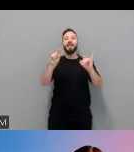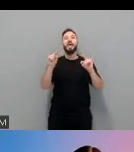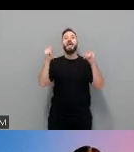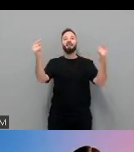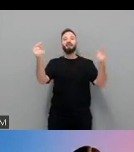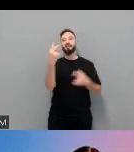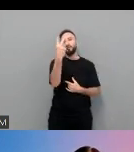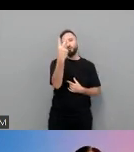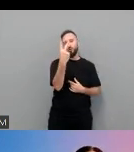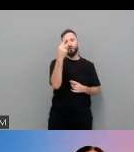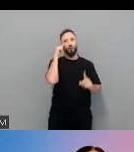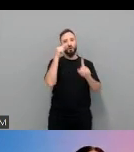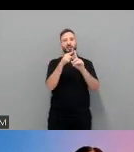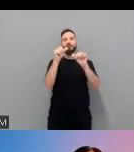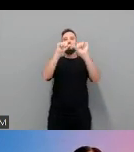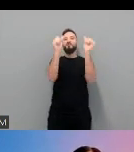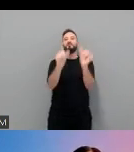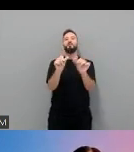compensar, ¿vale?